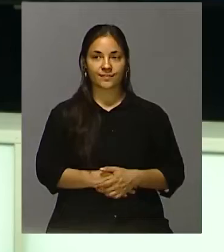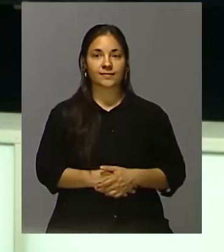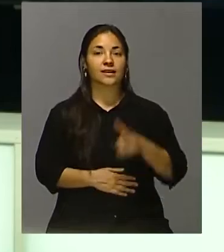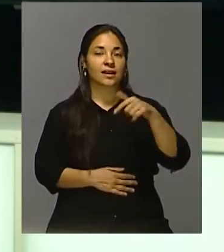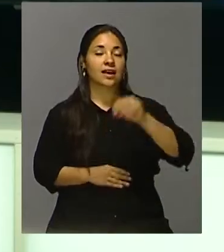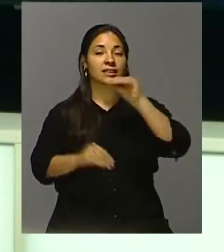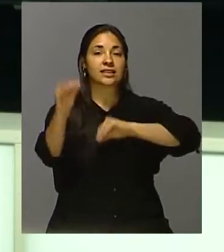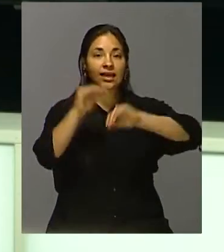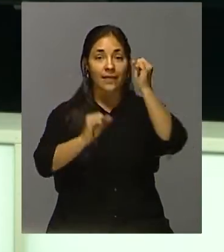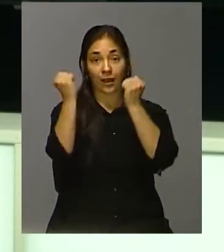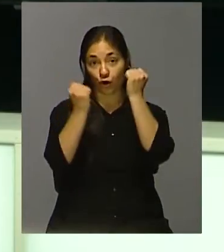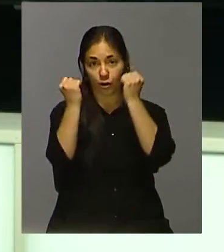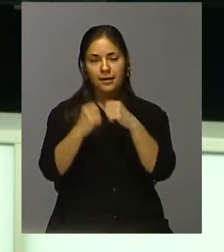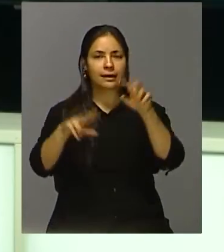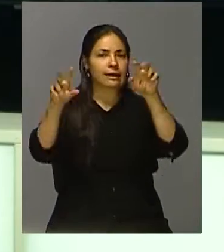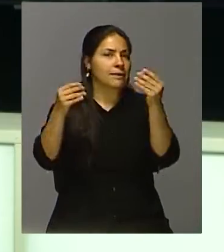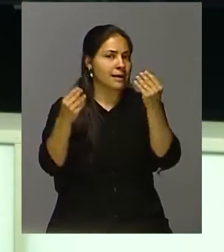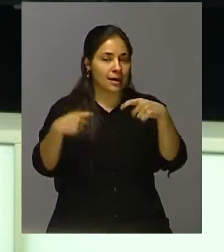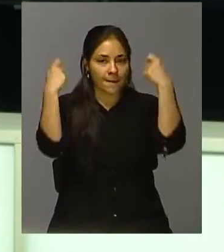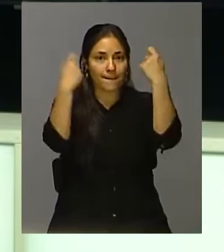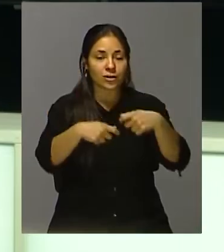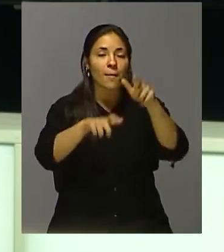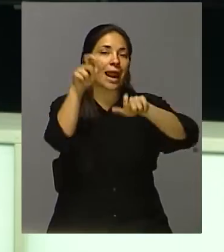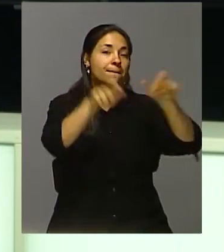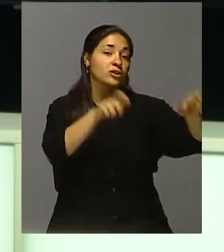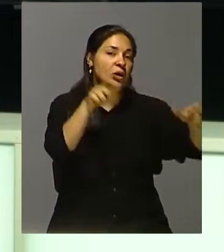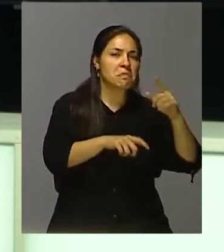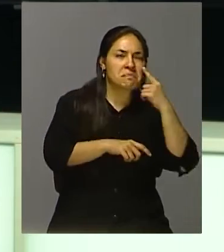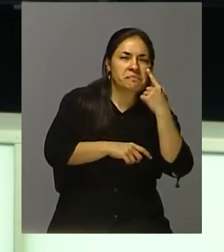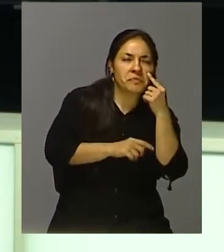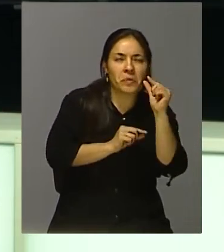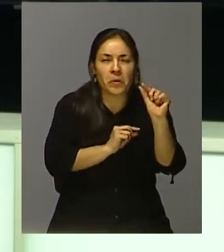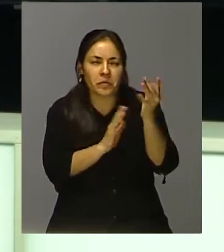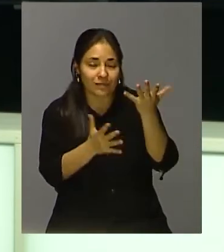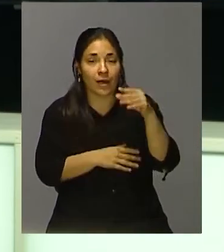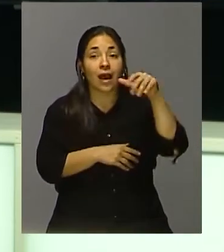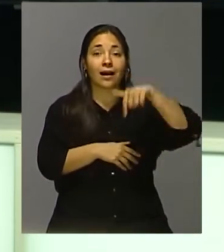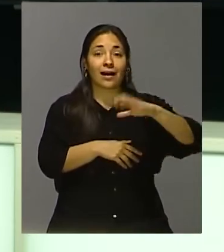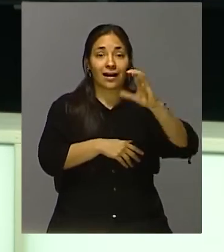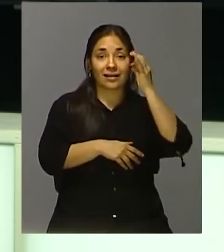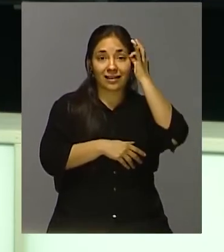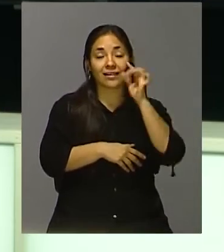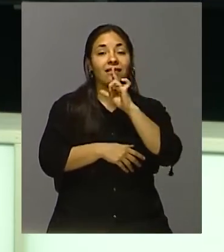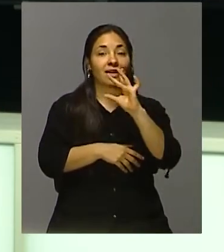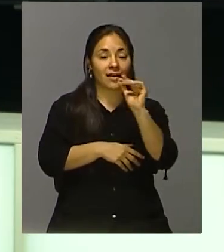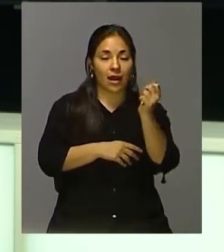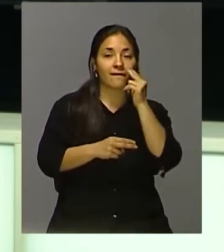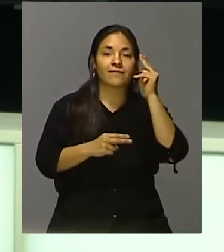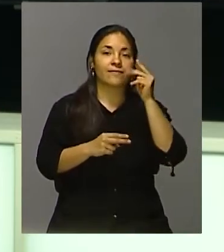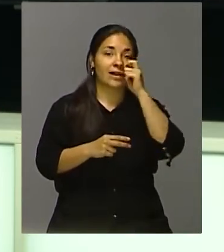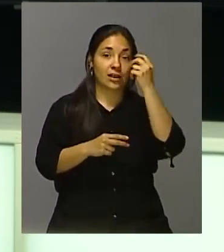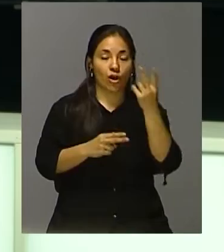Estamos en Chat Económico, hablamos de inversiones para principiantes en el 30 de la TDA 22 de Supercanal HD. Ustedes saben que en